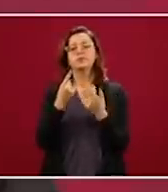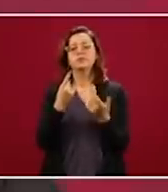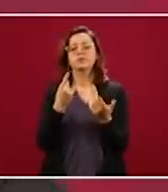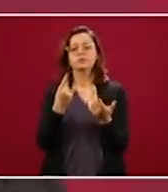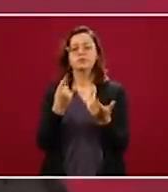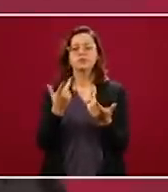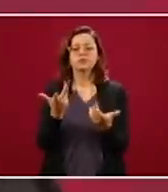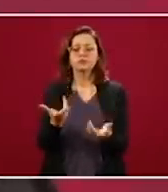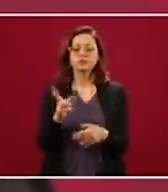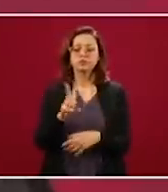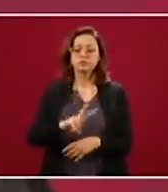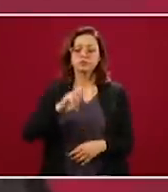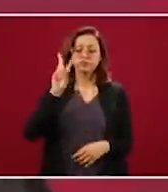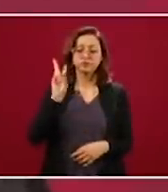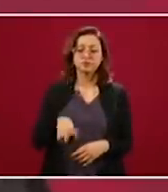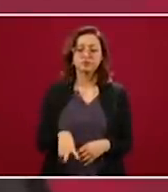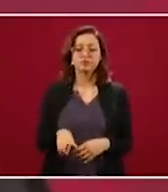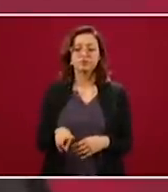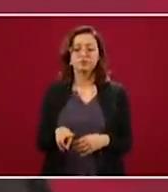causa